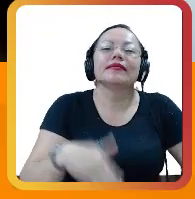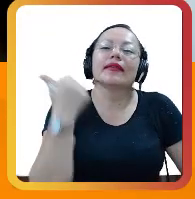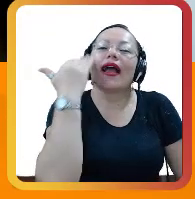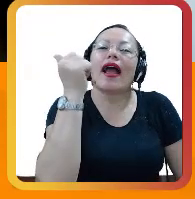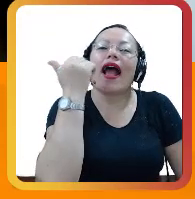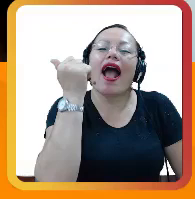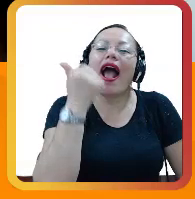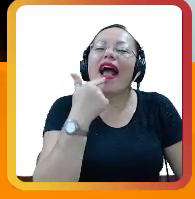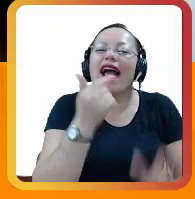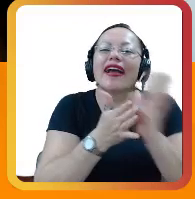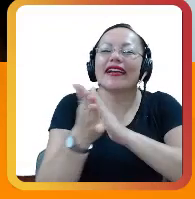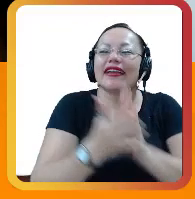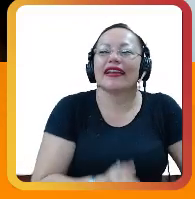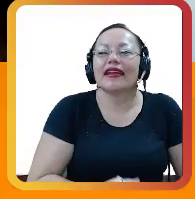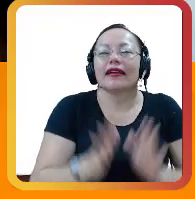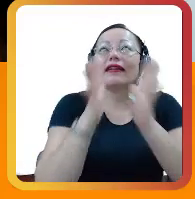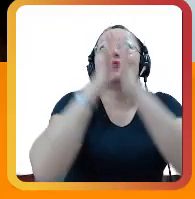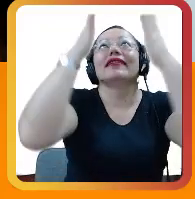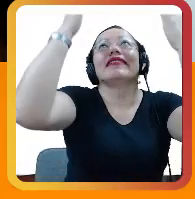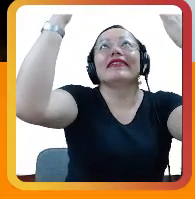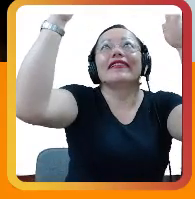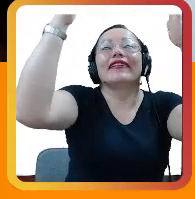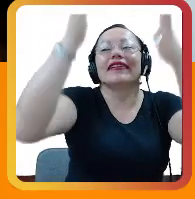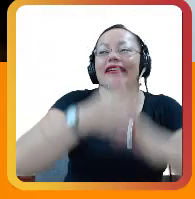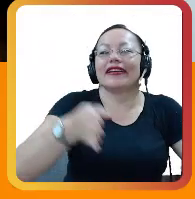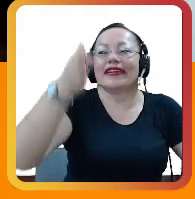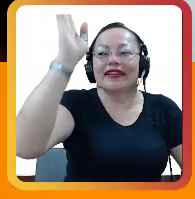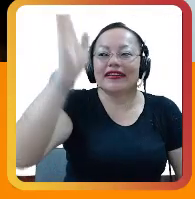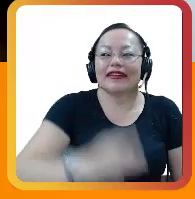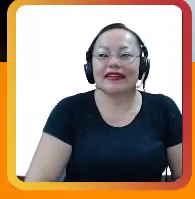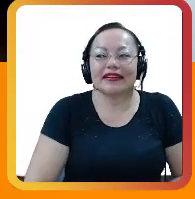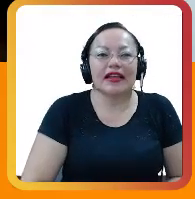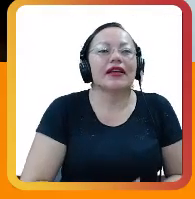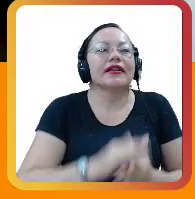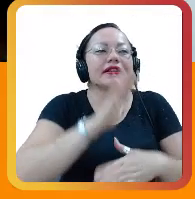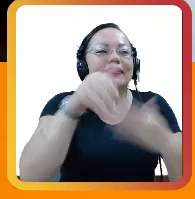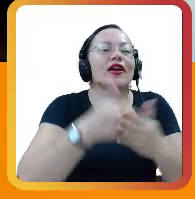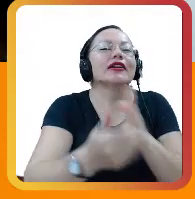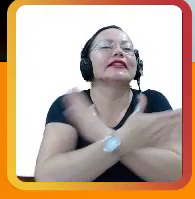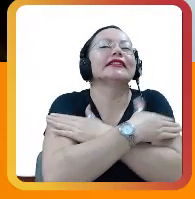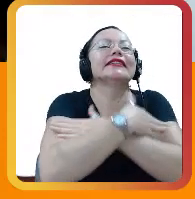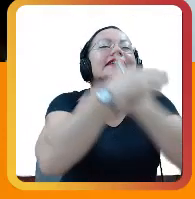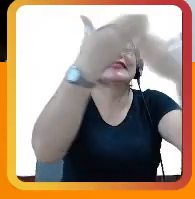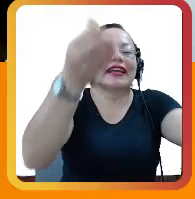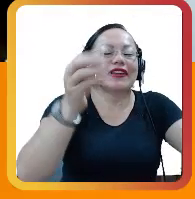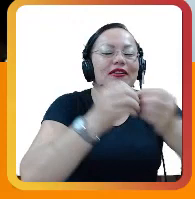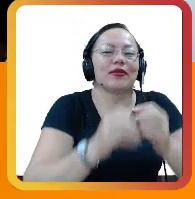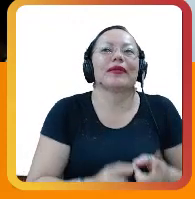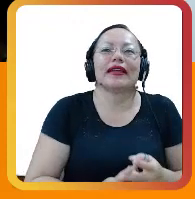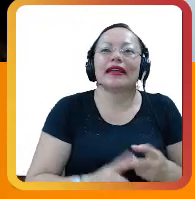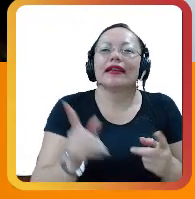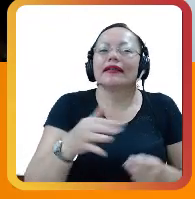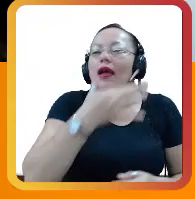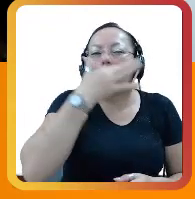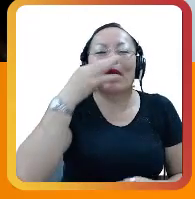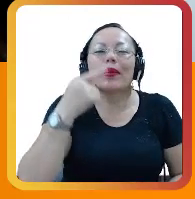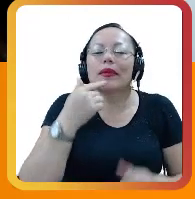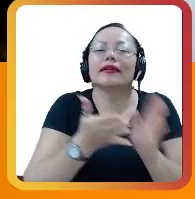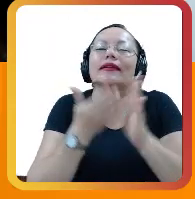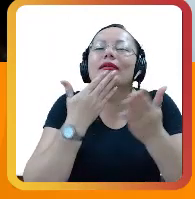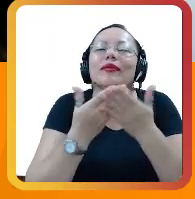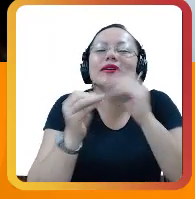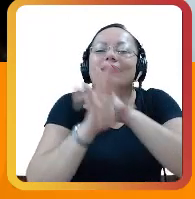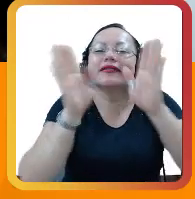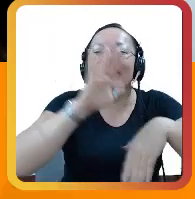García González dice, gloria a Dios. Saluditos para ti también. Carlos Eduardo Ruiz Villamil dice, buenos días